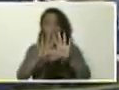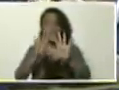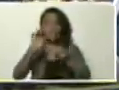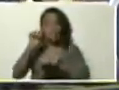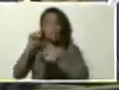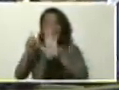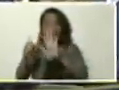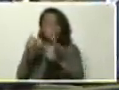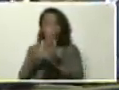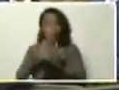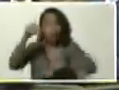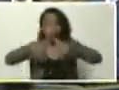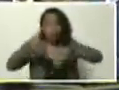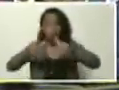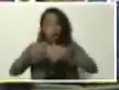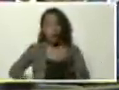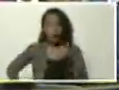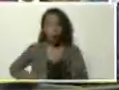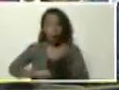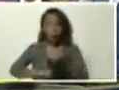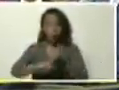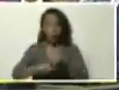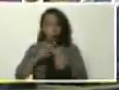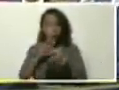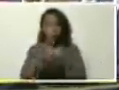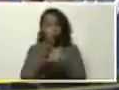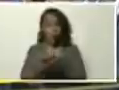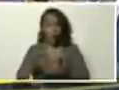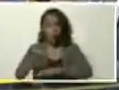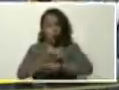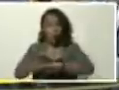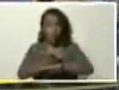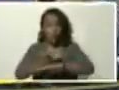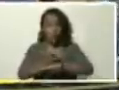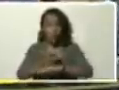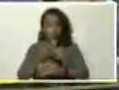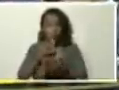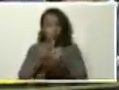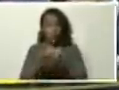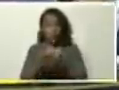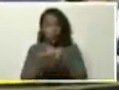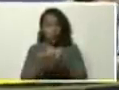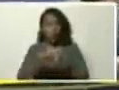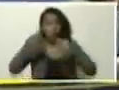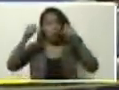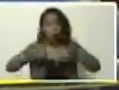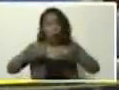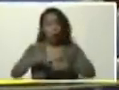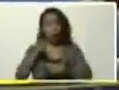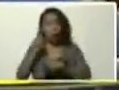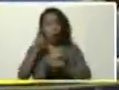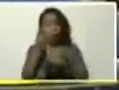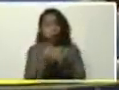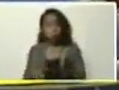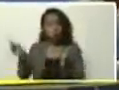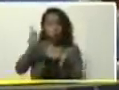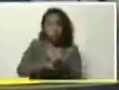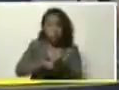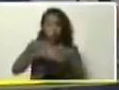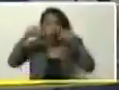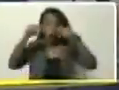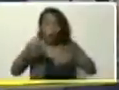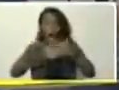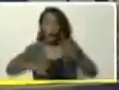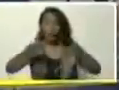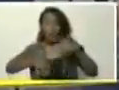396.000 electores respaldaron su propuesta de gobierno y permitieron hoy su reelección en este acto